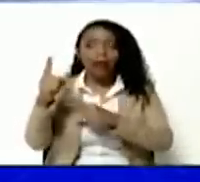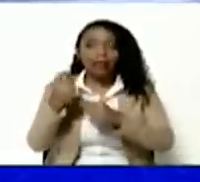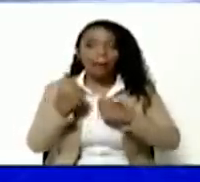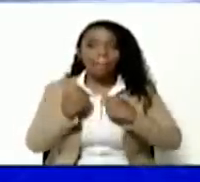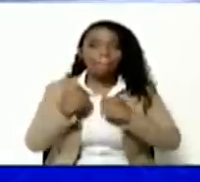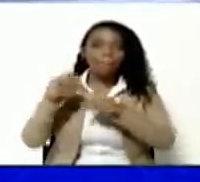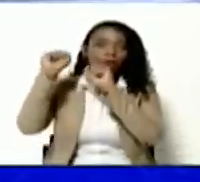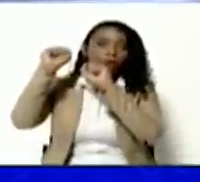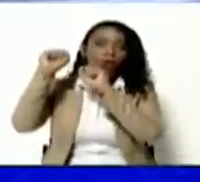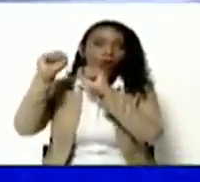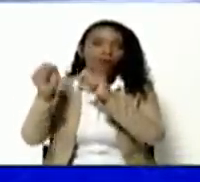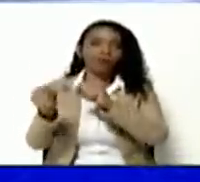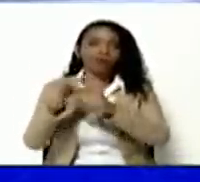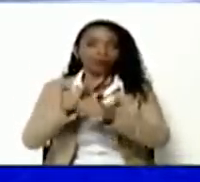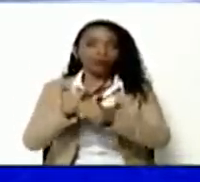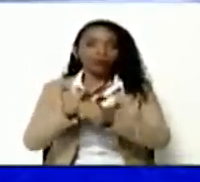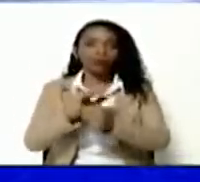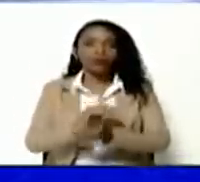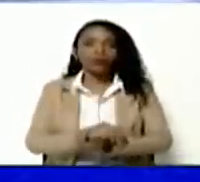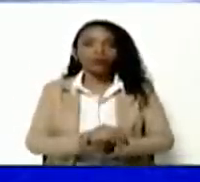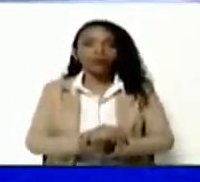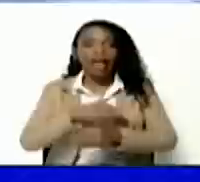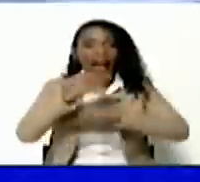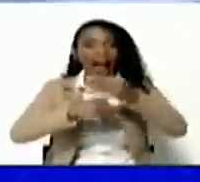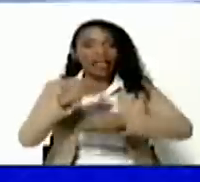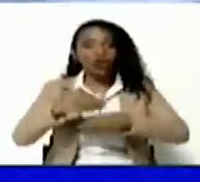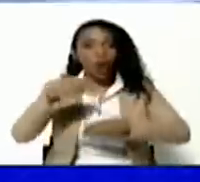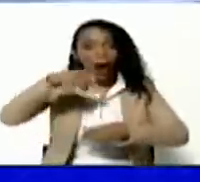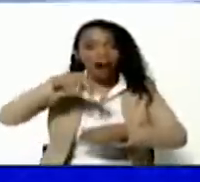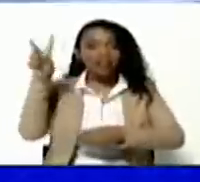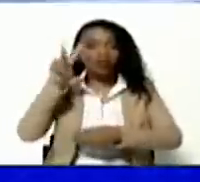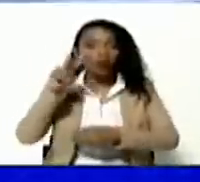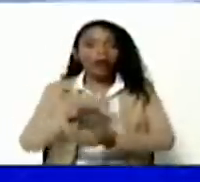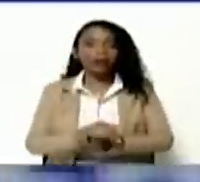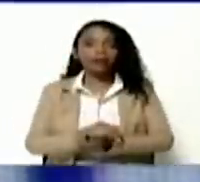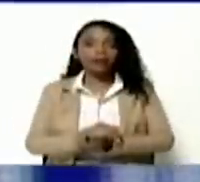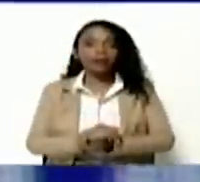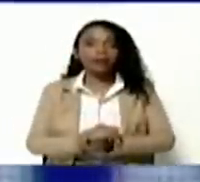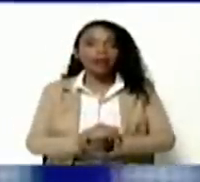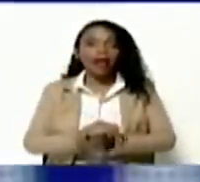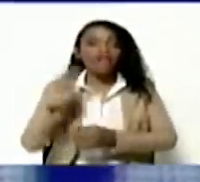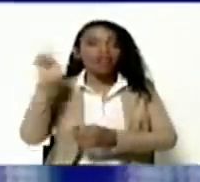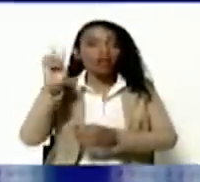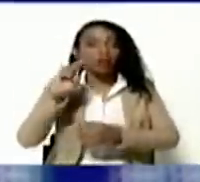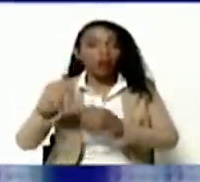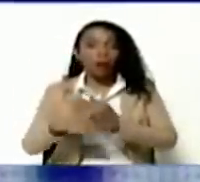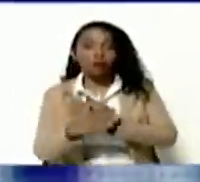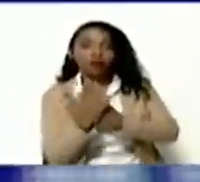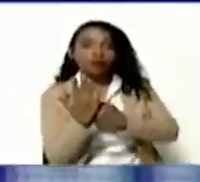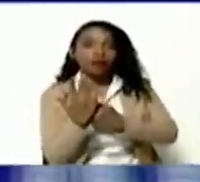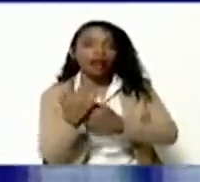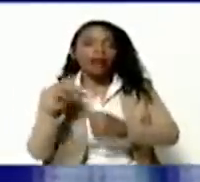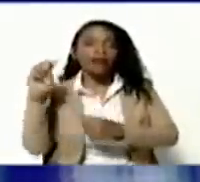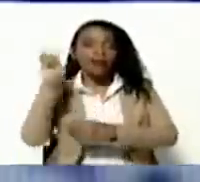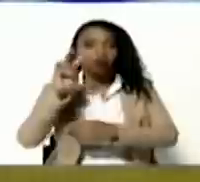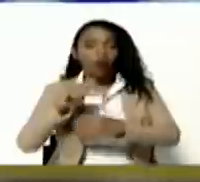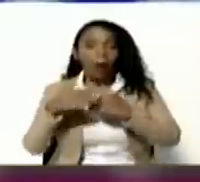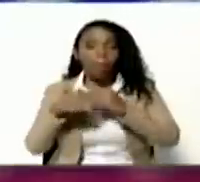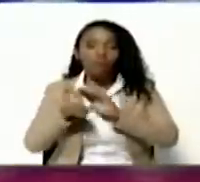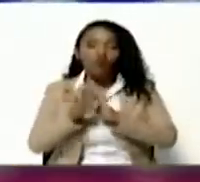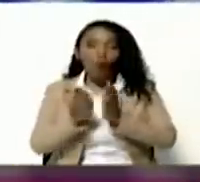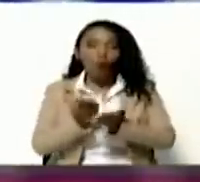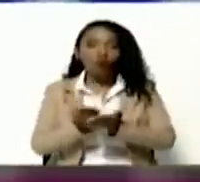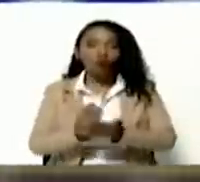el coronavirus madre en Venezuela de Venezuela para el alba de Venezuela para el